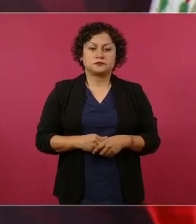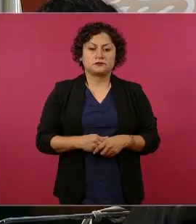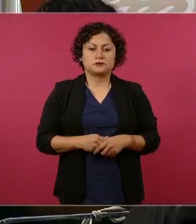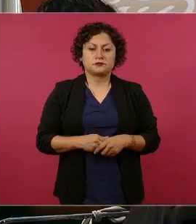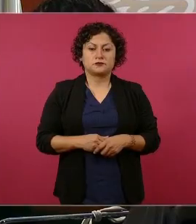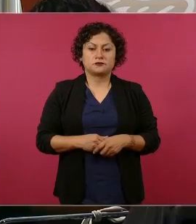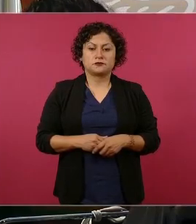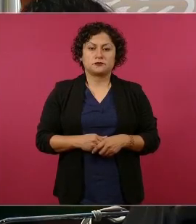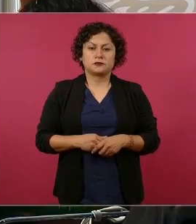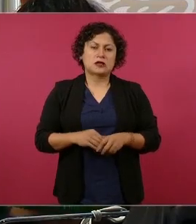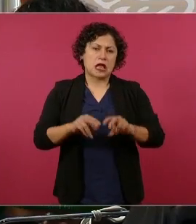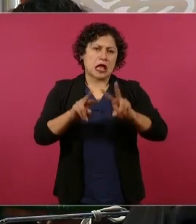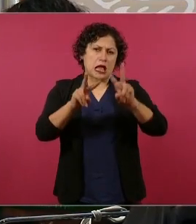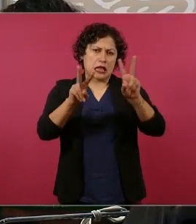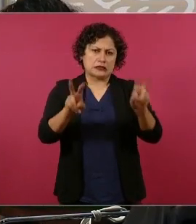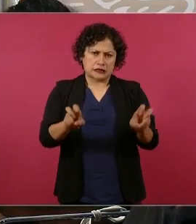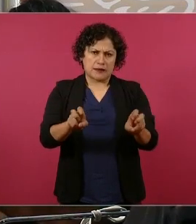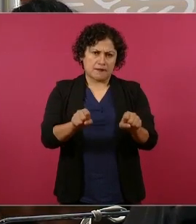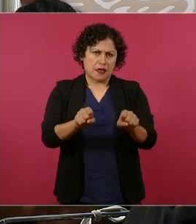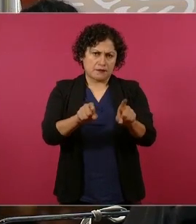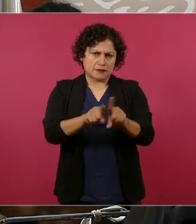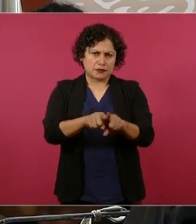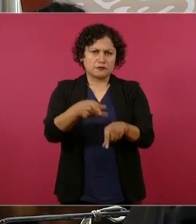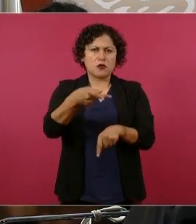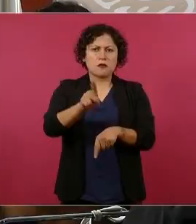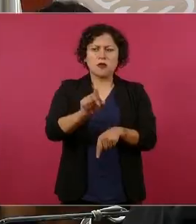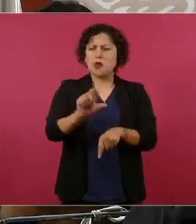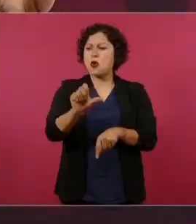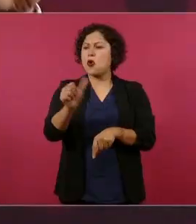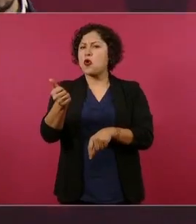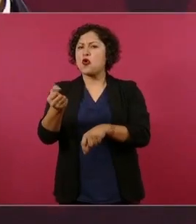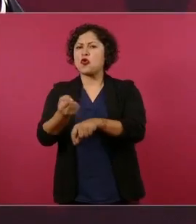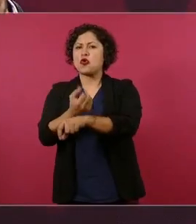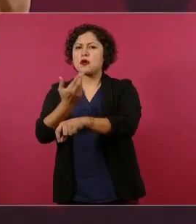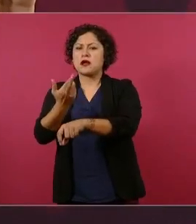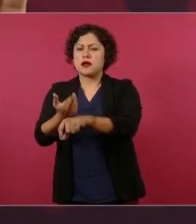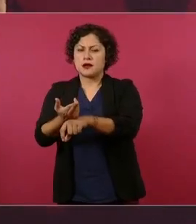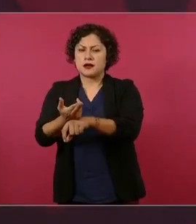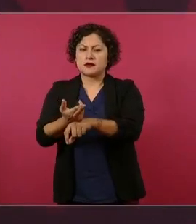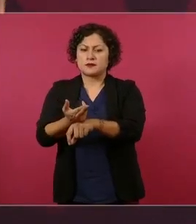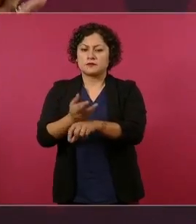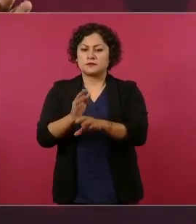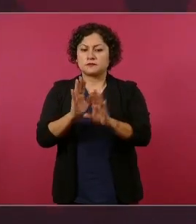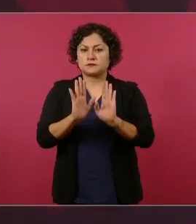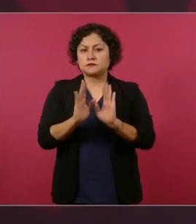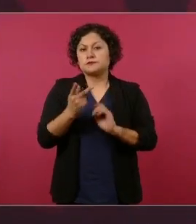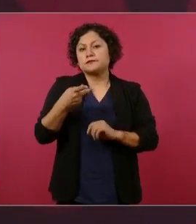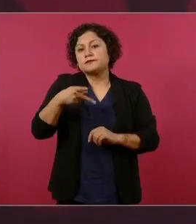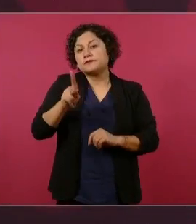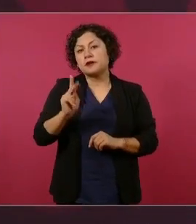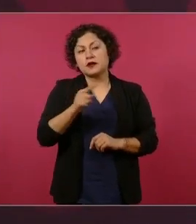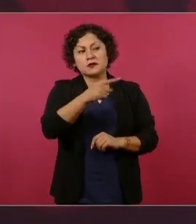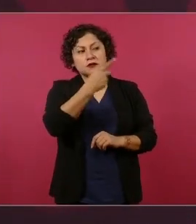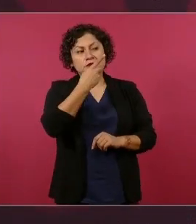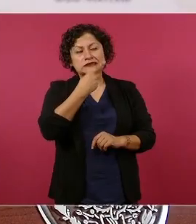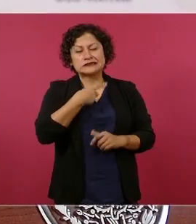secretaría, en el mismo sector agropecuario, pero un asunto personal le